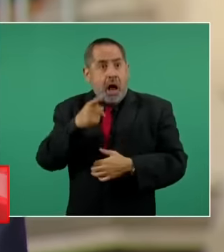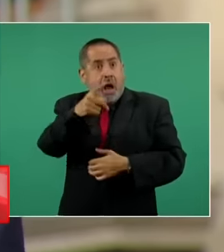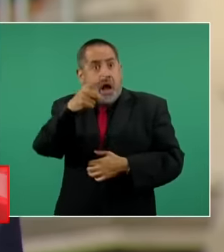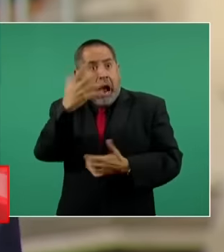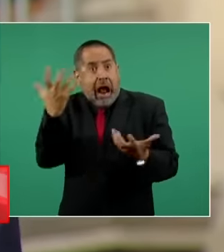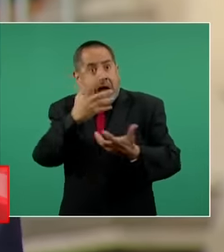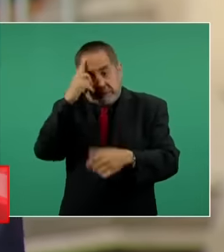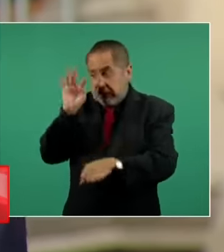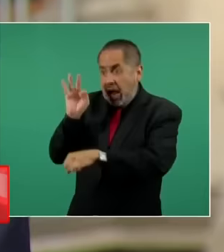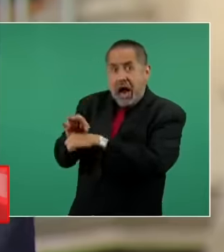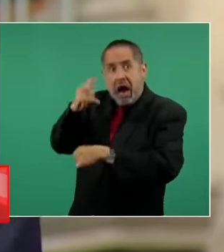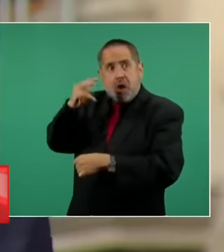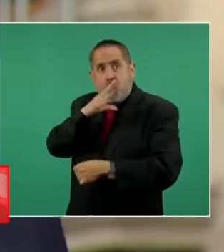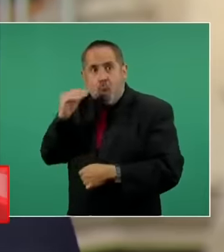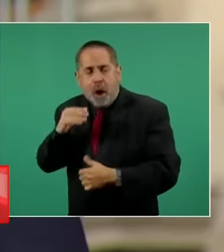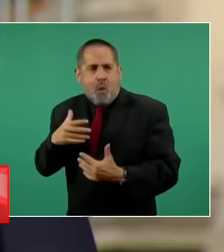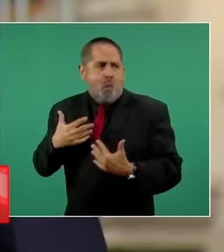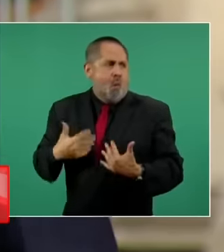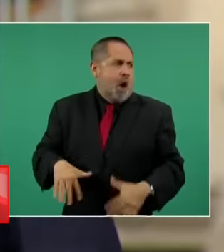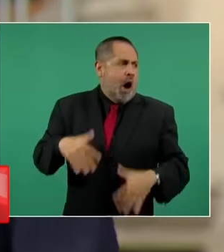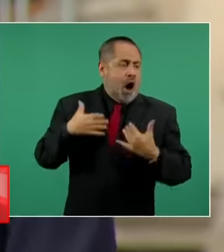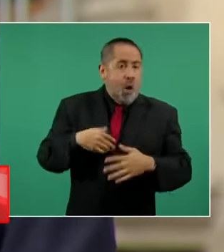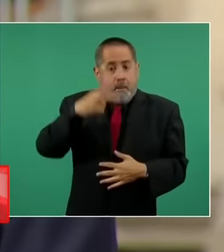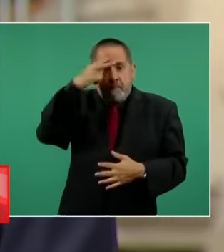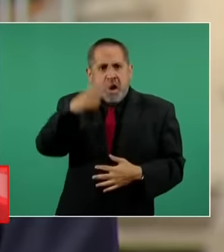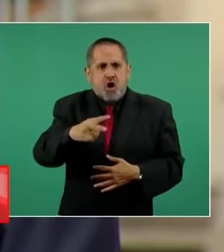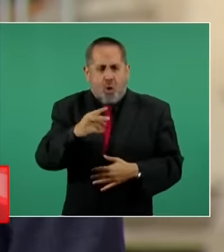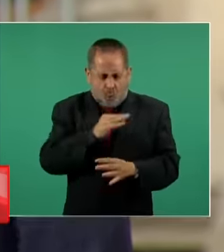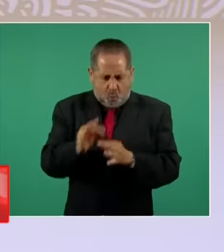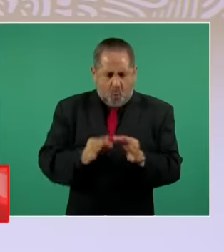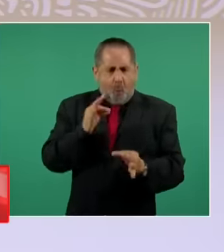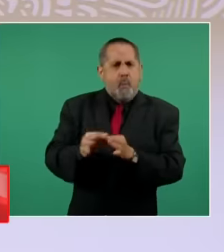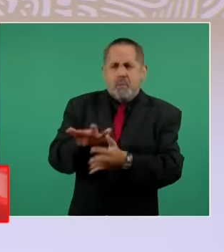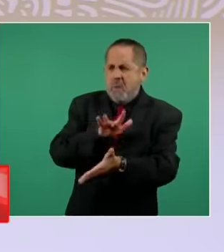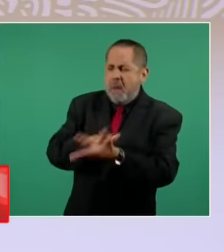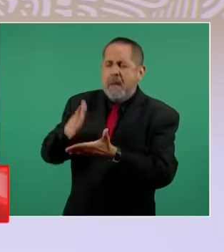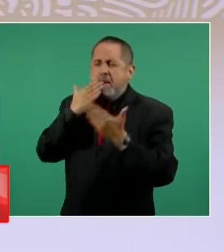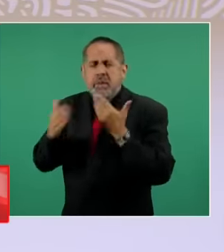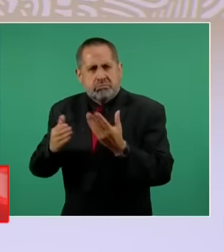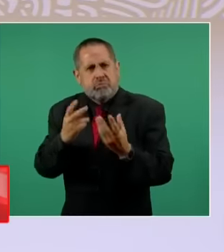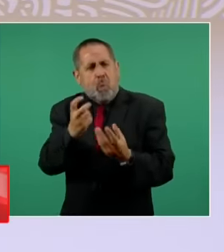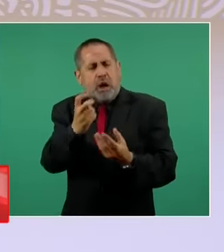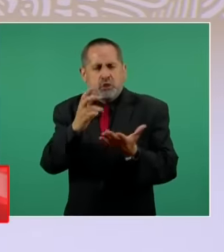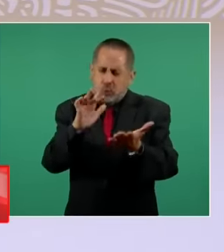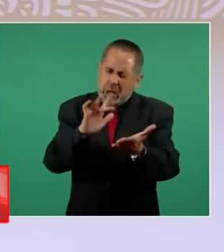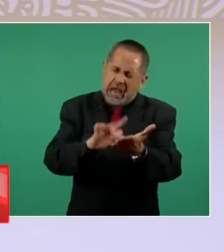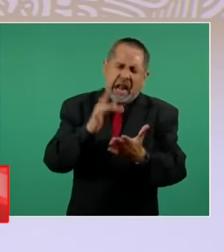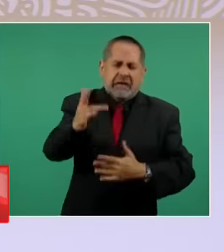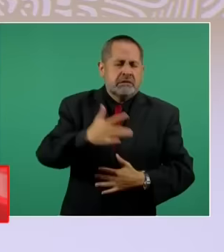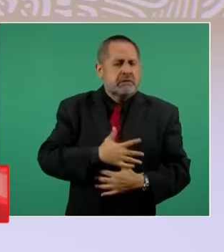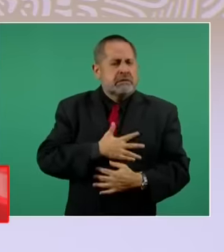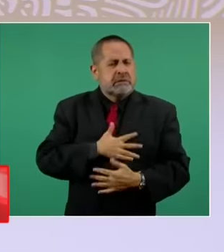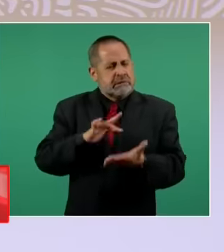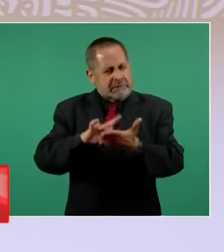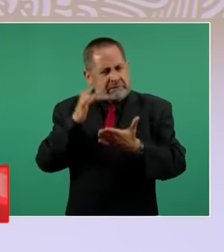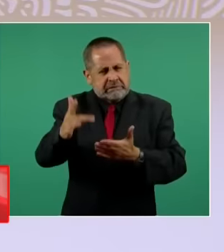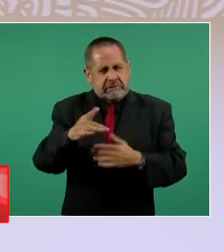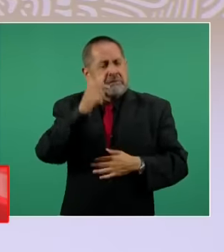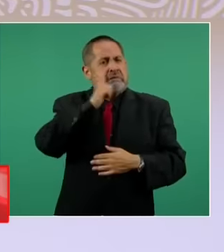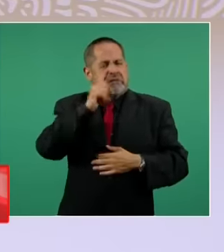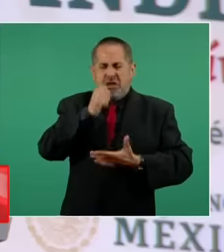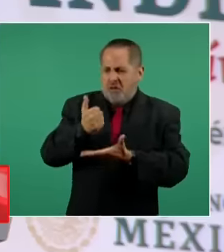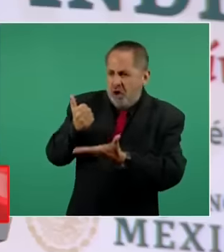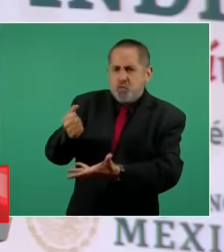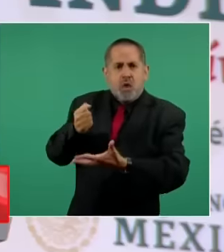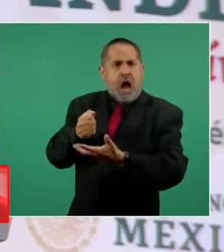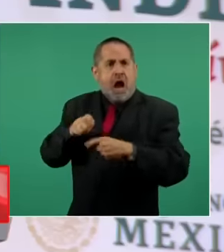país ha cumplido de forma ejemplar para con nuestro pueblo. Agradecemos profundamente la ayuda recibida en insumos médicos